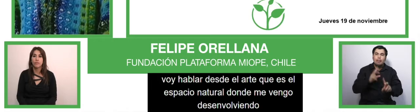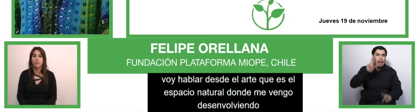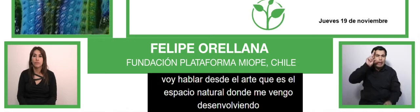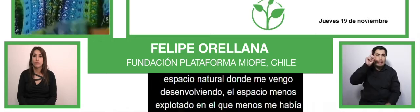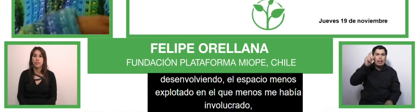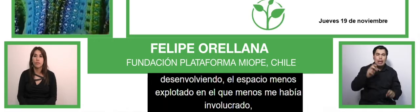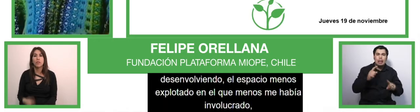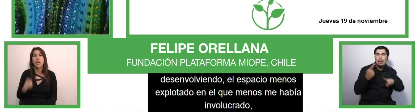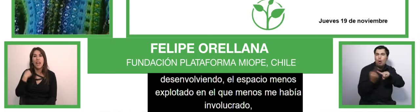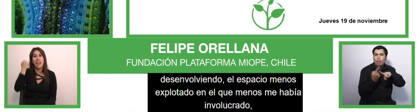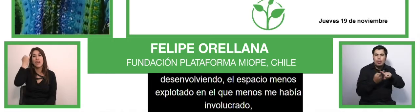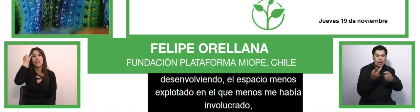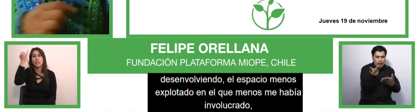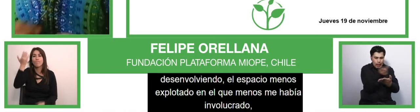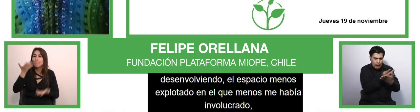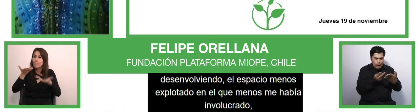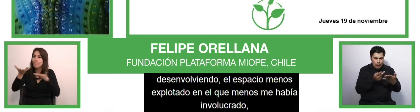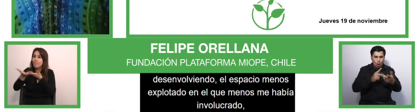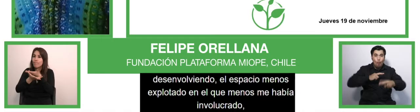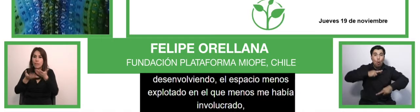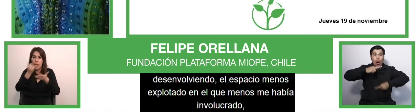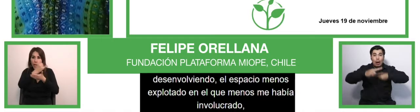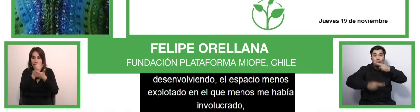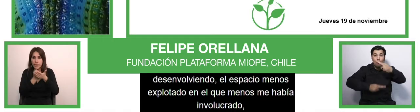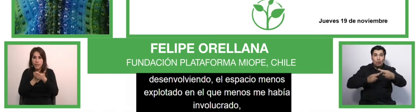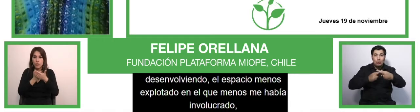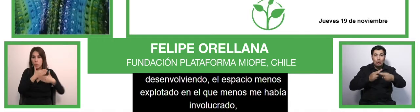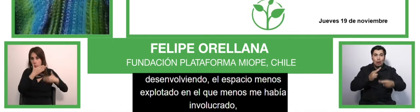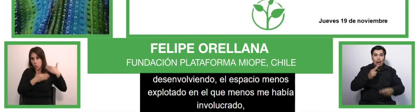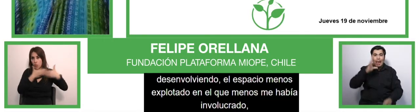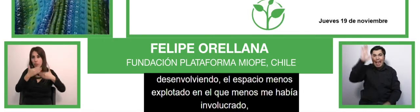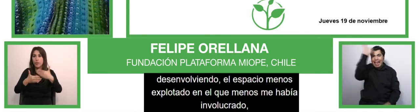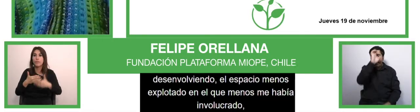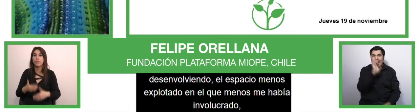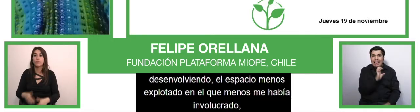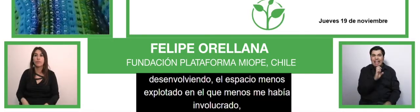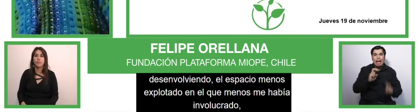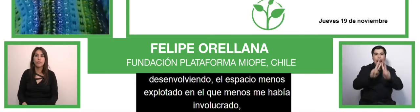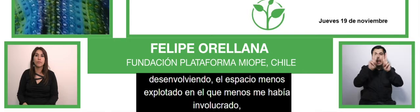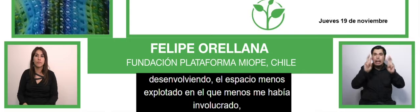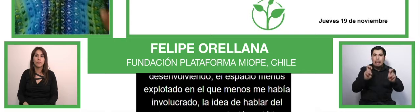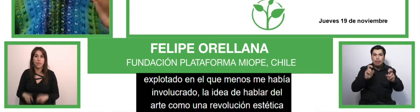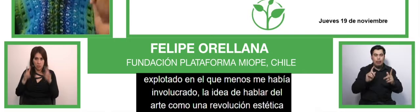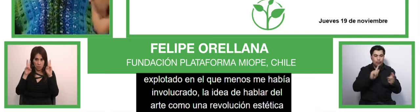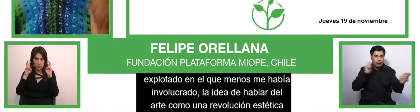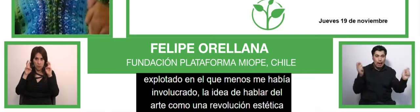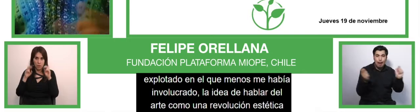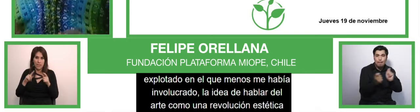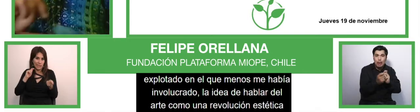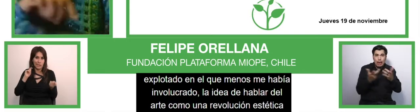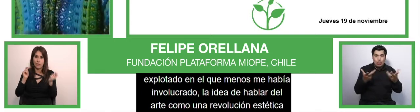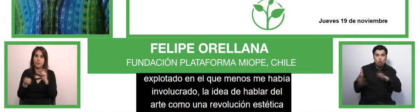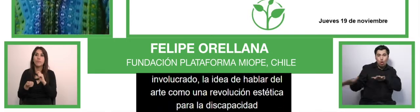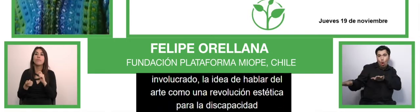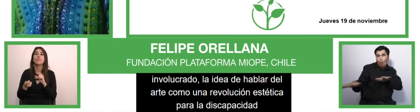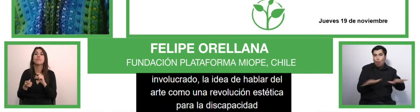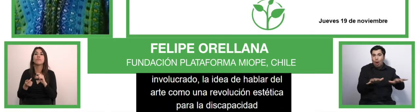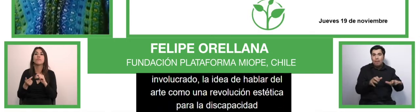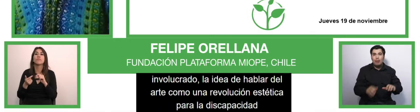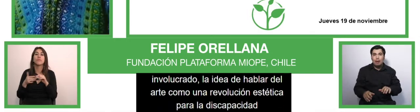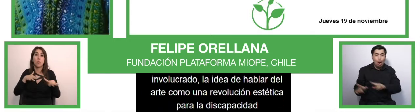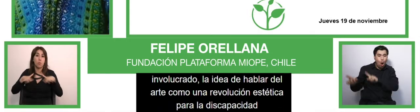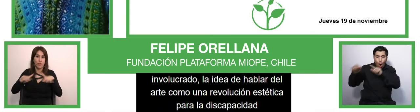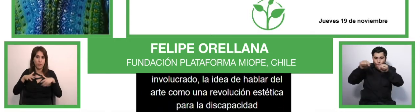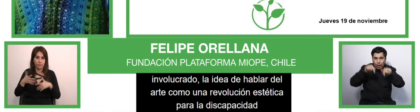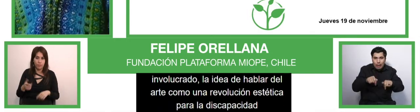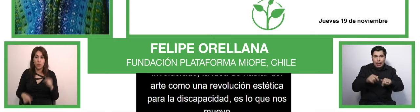una revolución estética y cultural para resignificar la discapacidad. Es lo que nos mueve y es lo que hoy día me